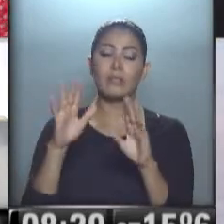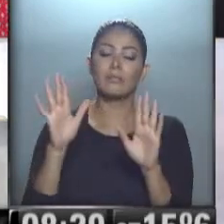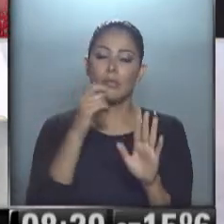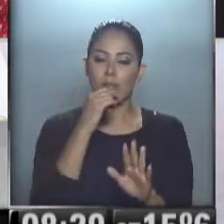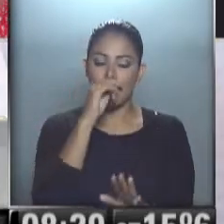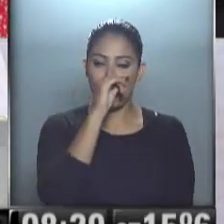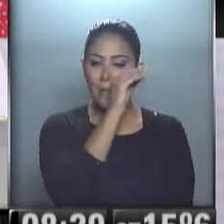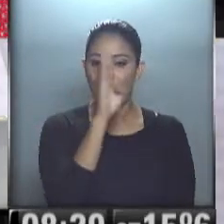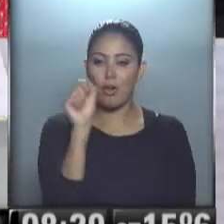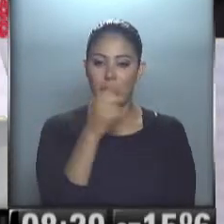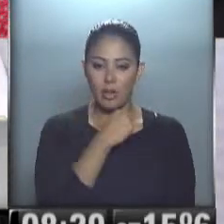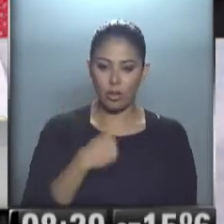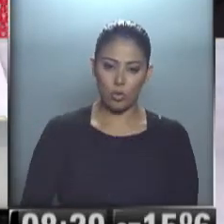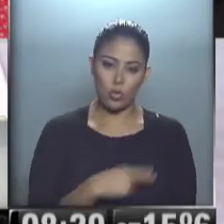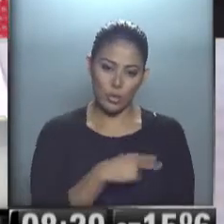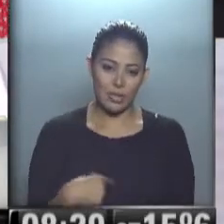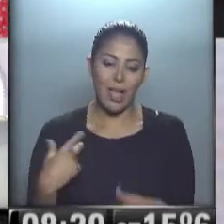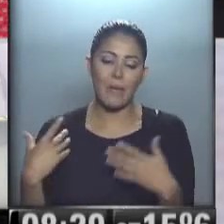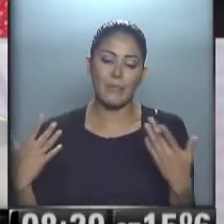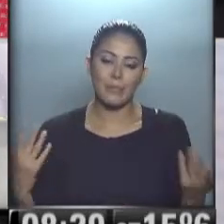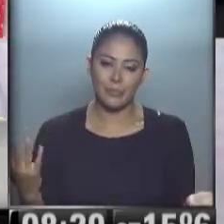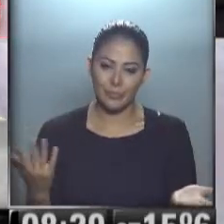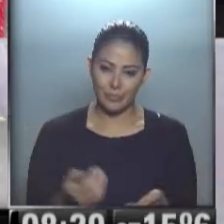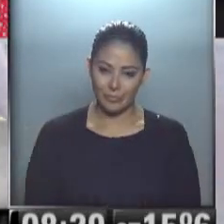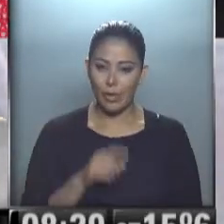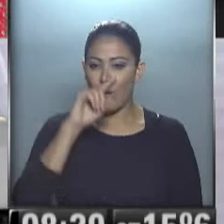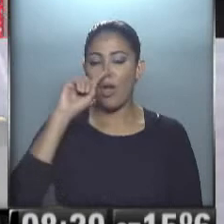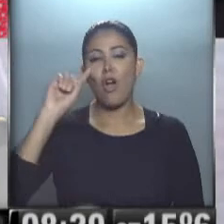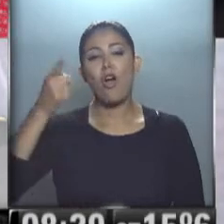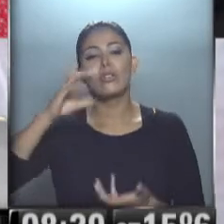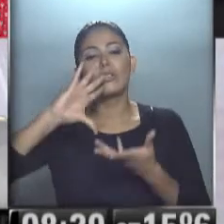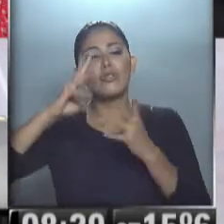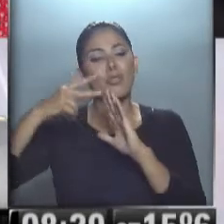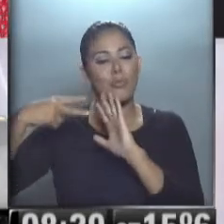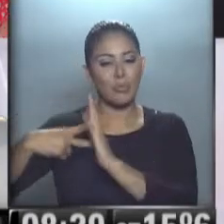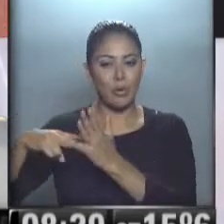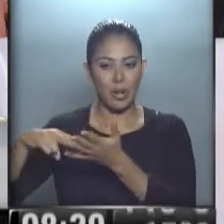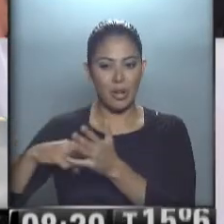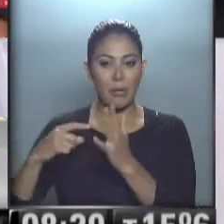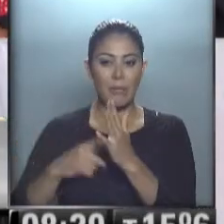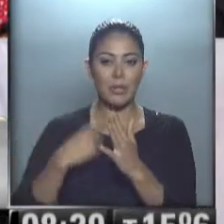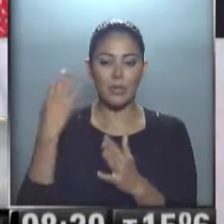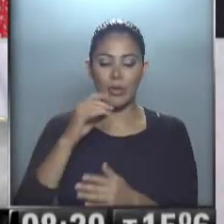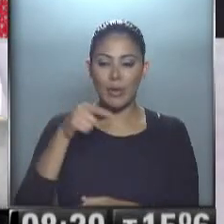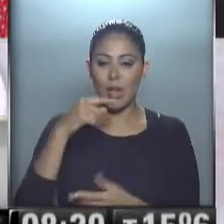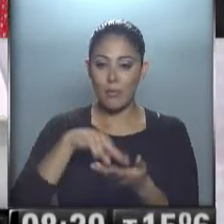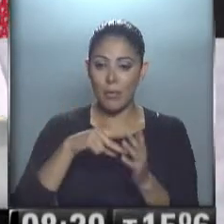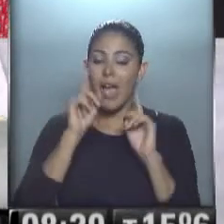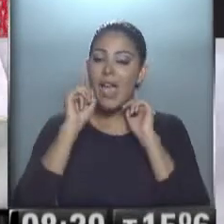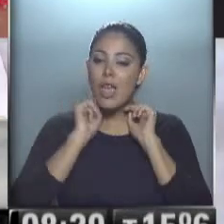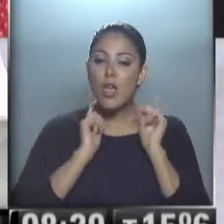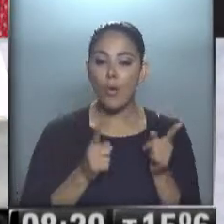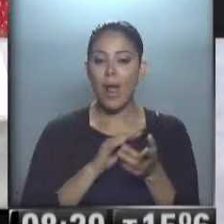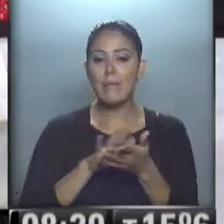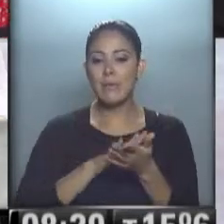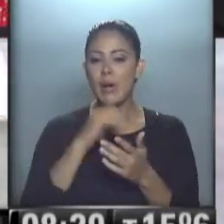caso de los bancos suizos obviamente digamos este otro de otro matiz el problema pero obviamente va tras dificultades de todas formas por